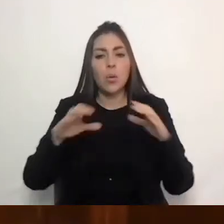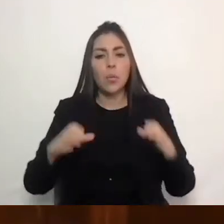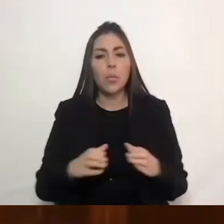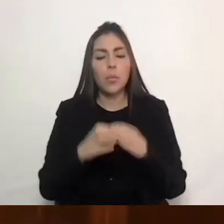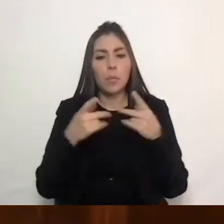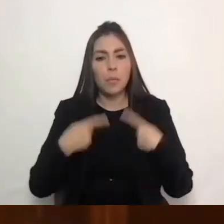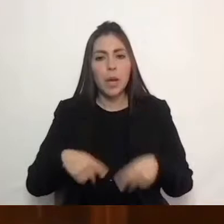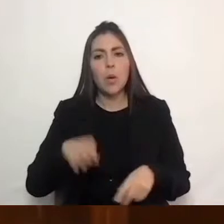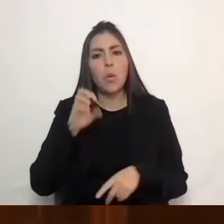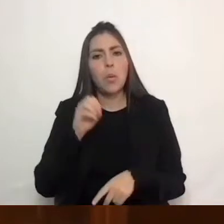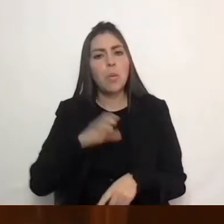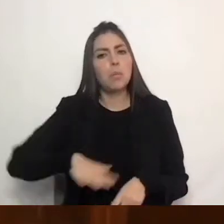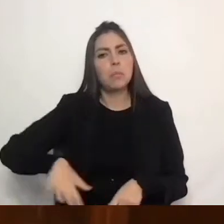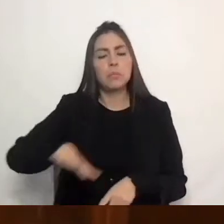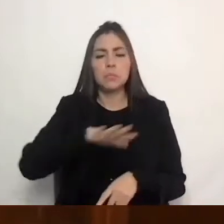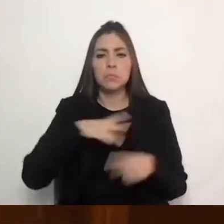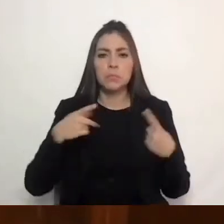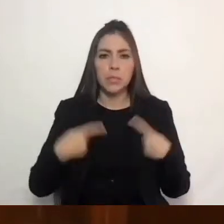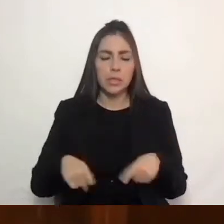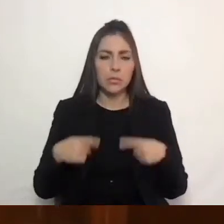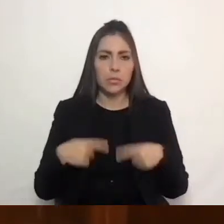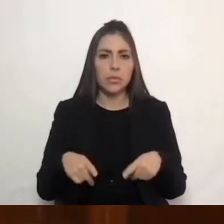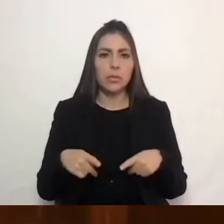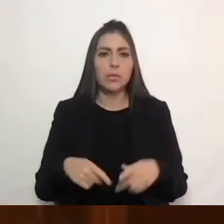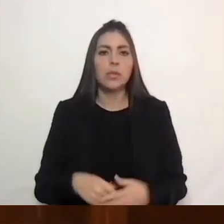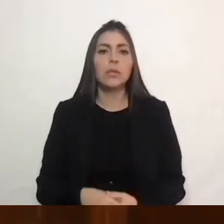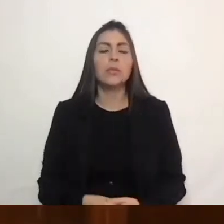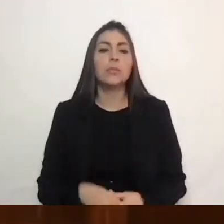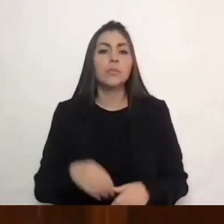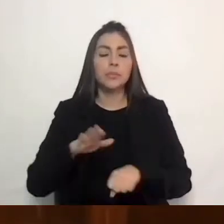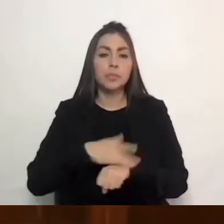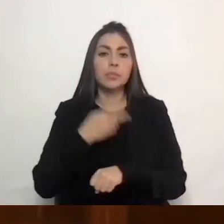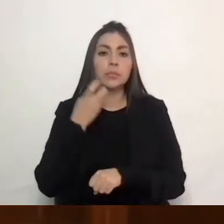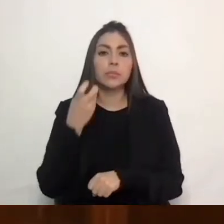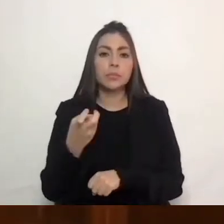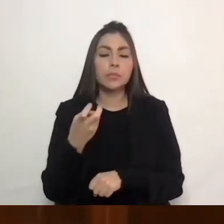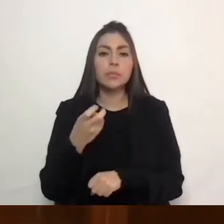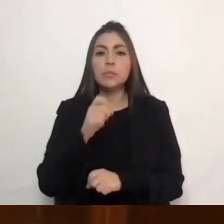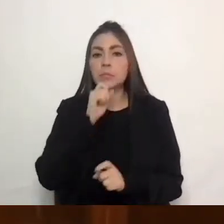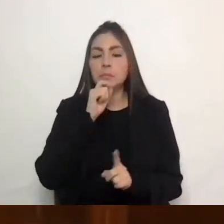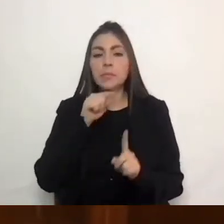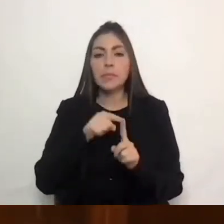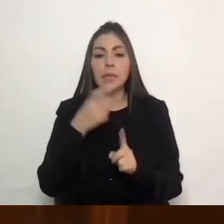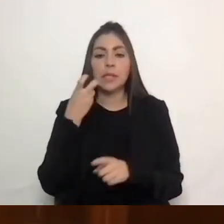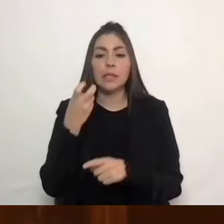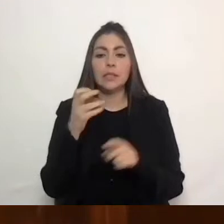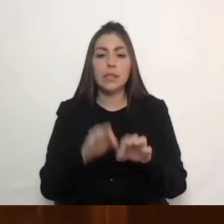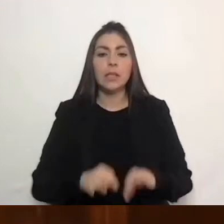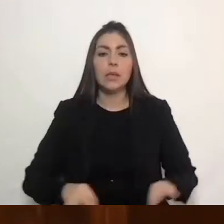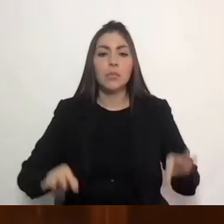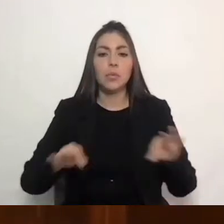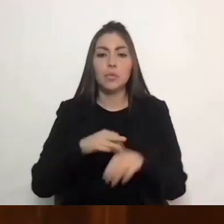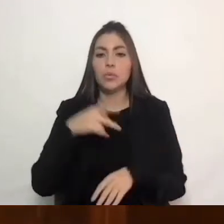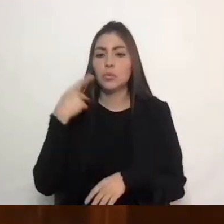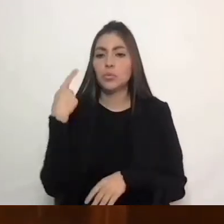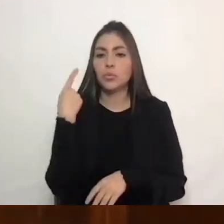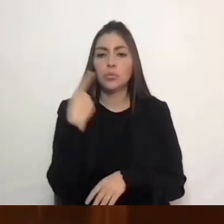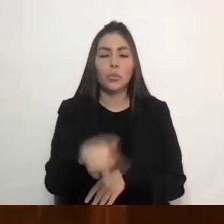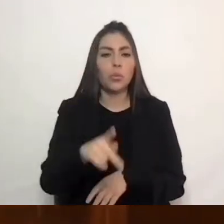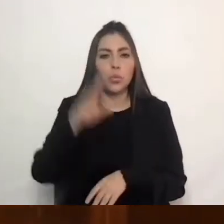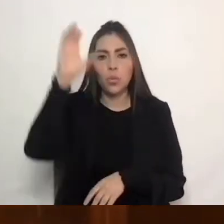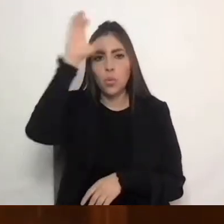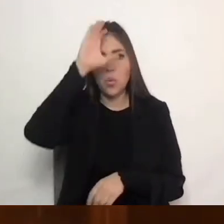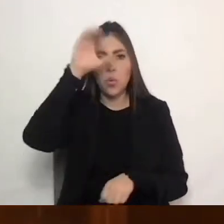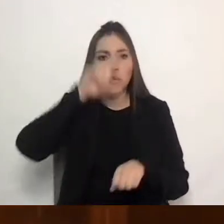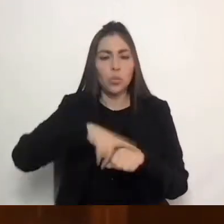la sociedad en su conjunto, y por lo tanto forman parte fundamental de su identidad cultural. Entre